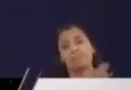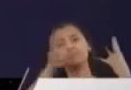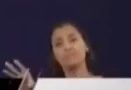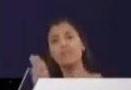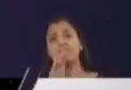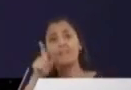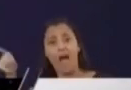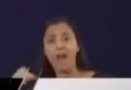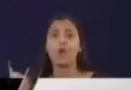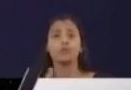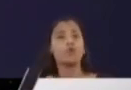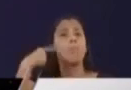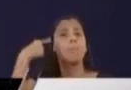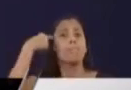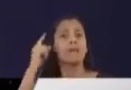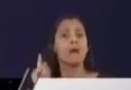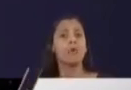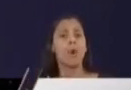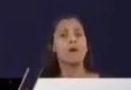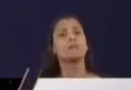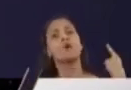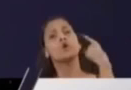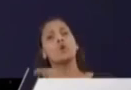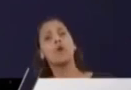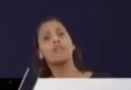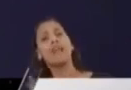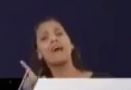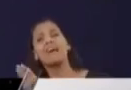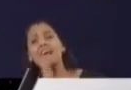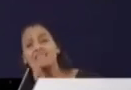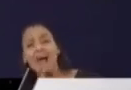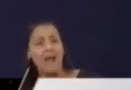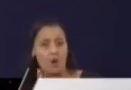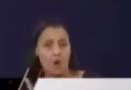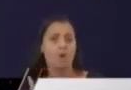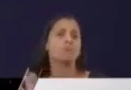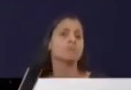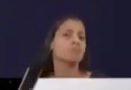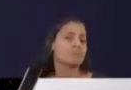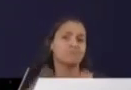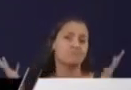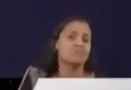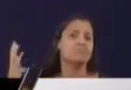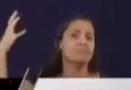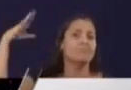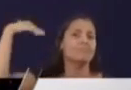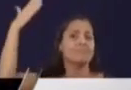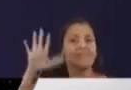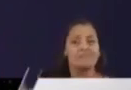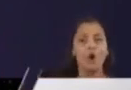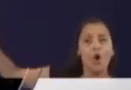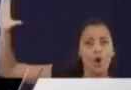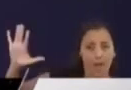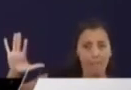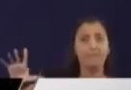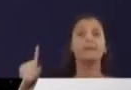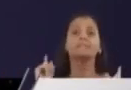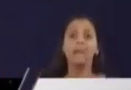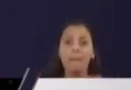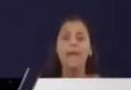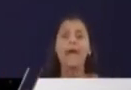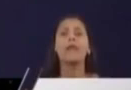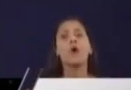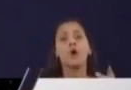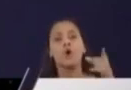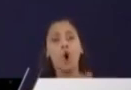consideramos que no es solo a Israel es un ataque a occidente es un ataque a nuestro modo de vida a la libertad individual